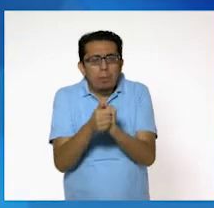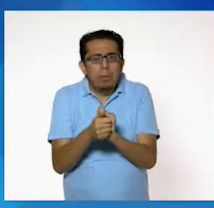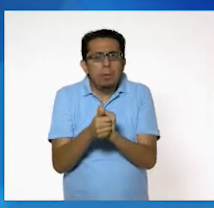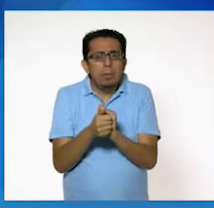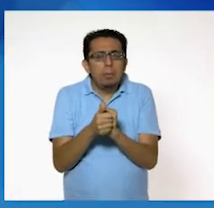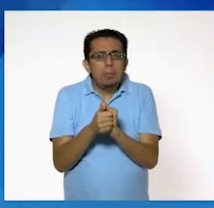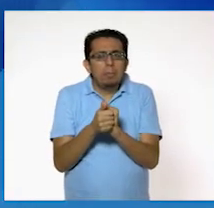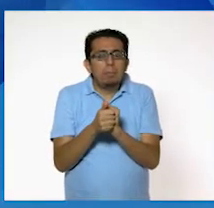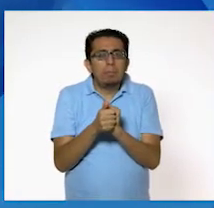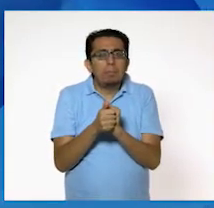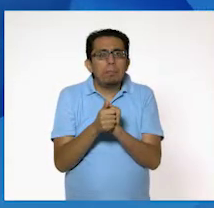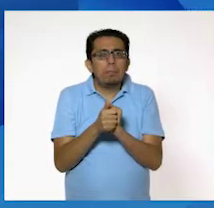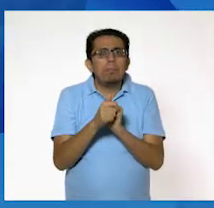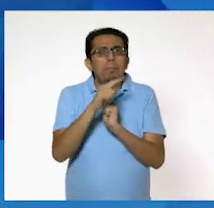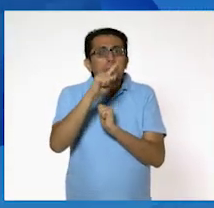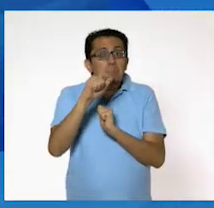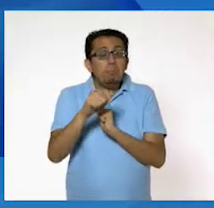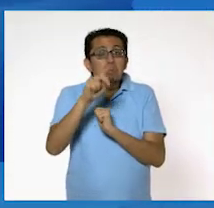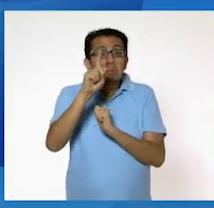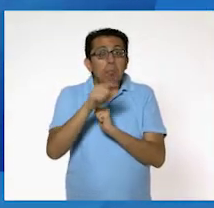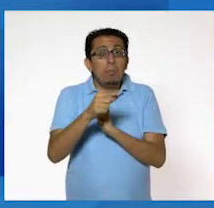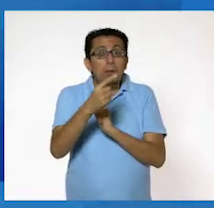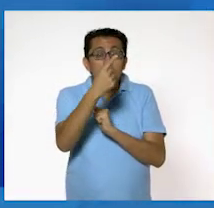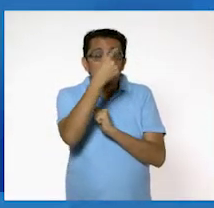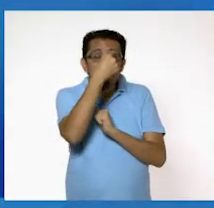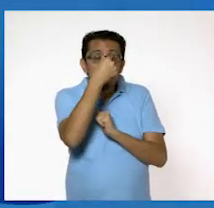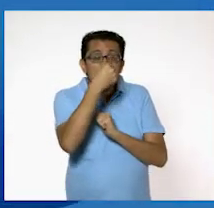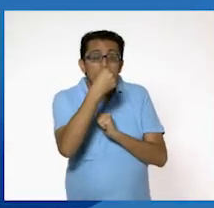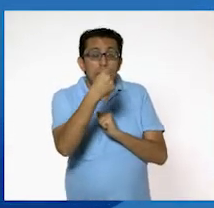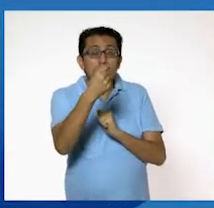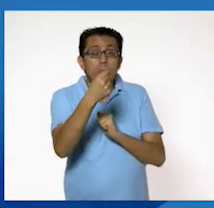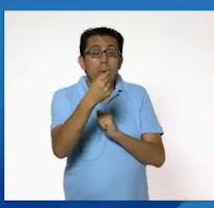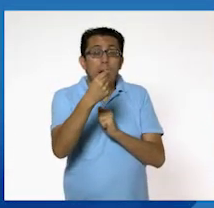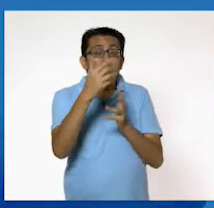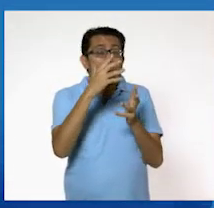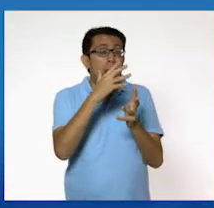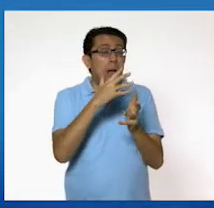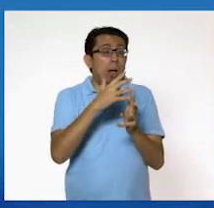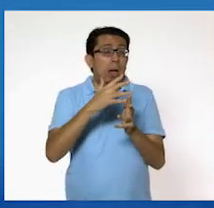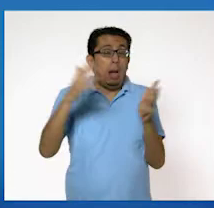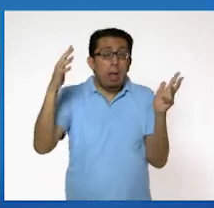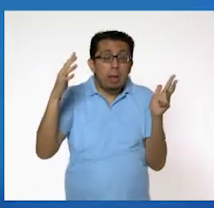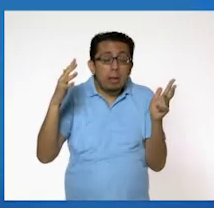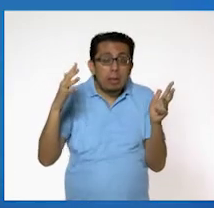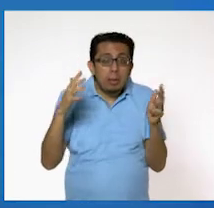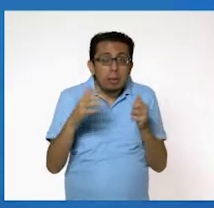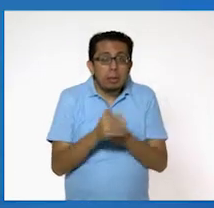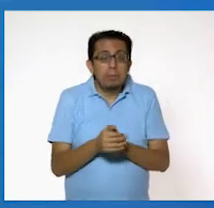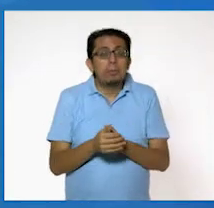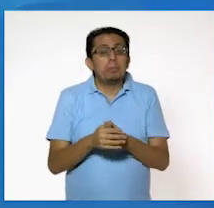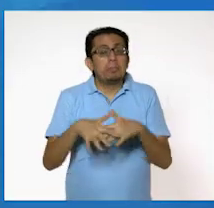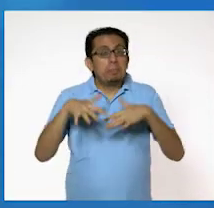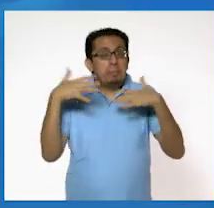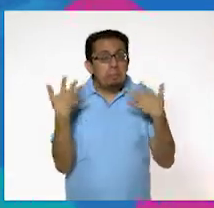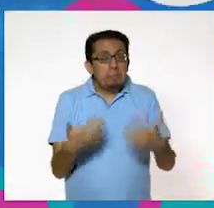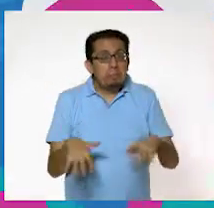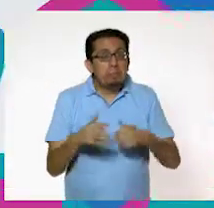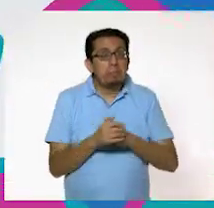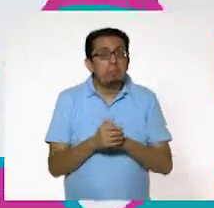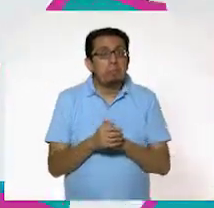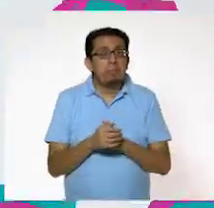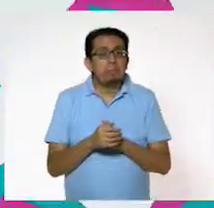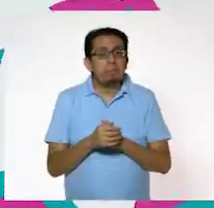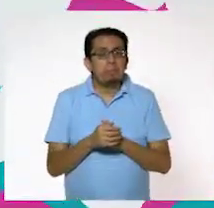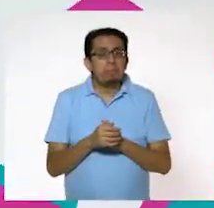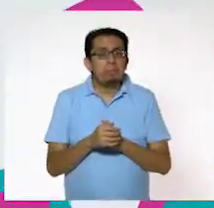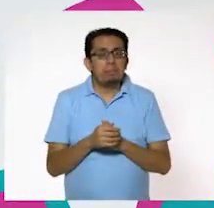convirtiéndose en pocos minutos en una narizota que no acababa nunca. ¡Oh! Sí,